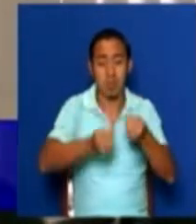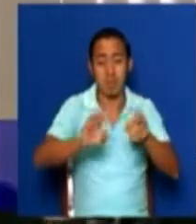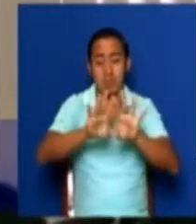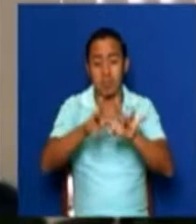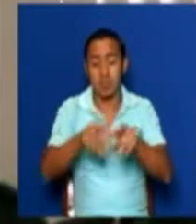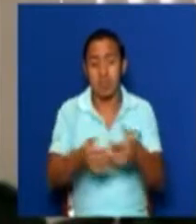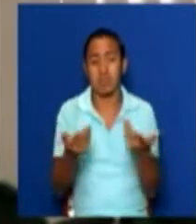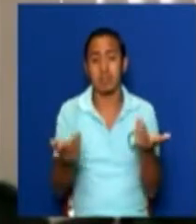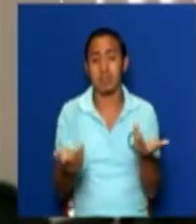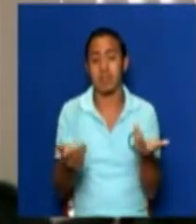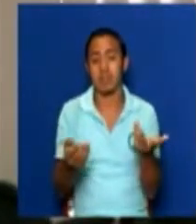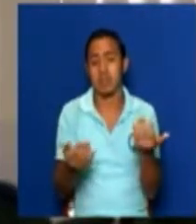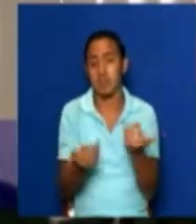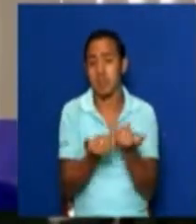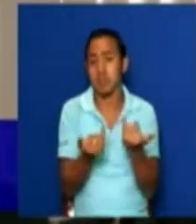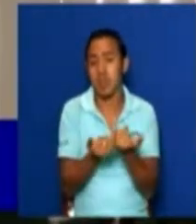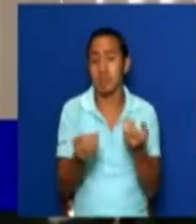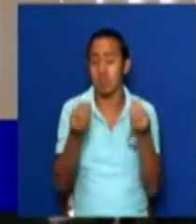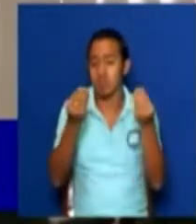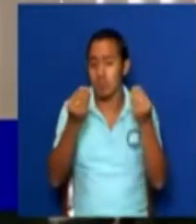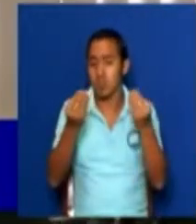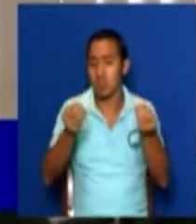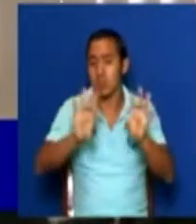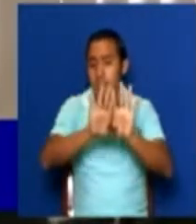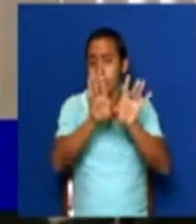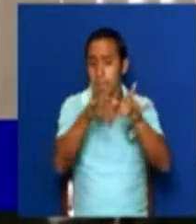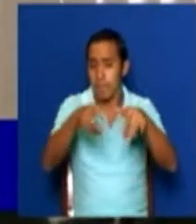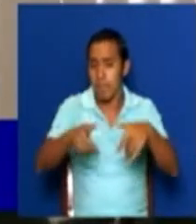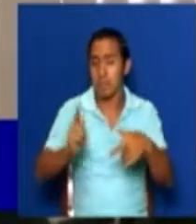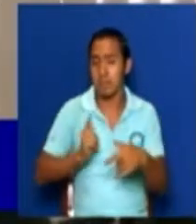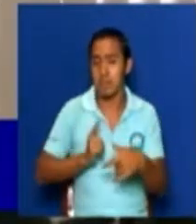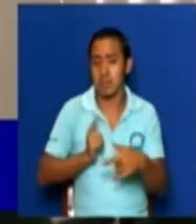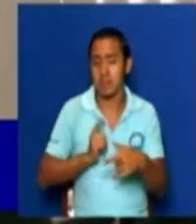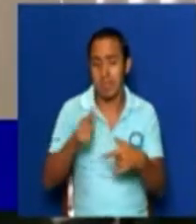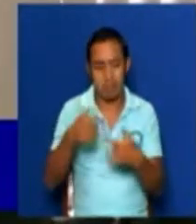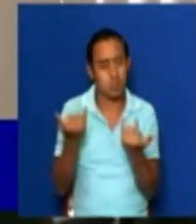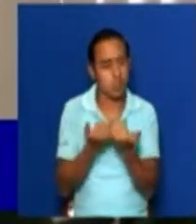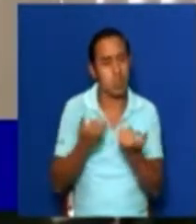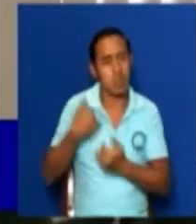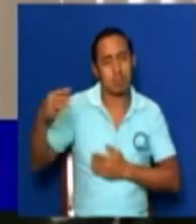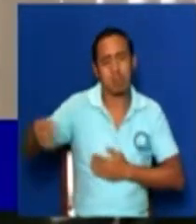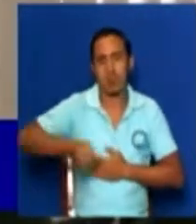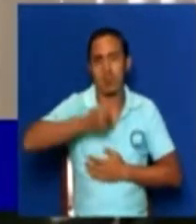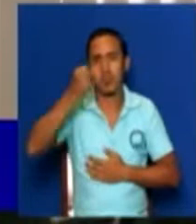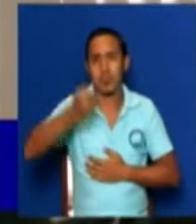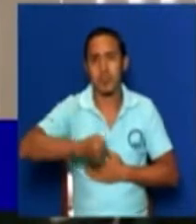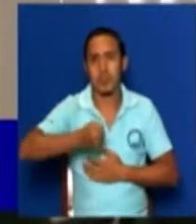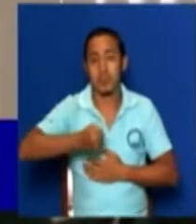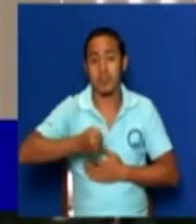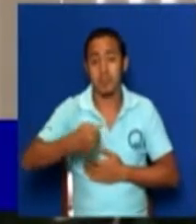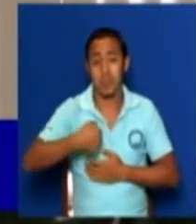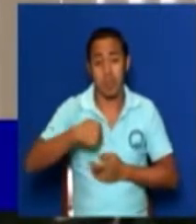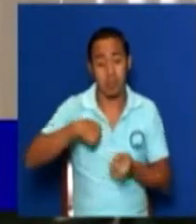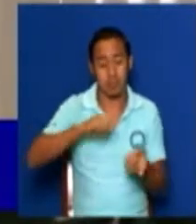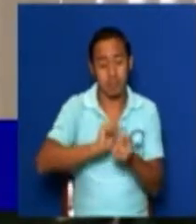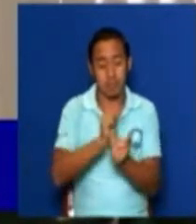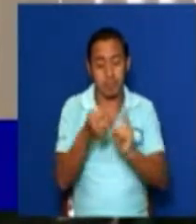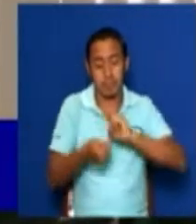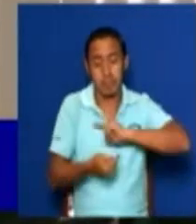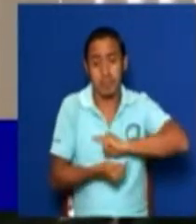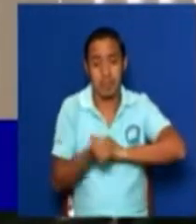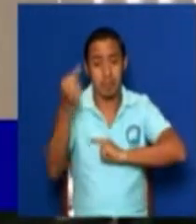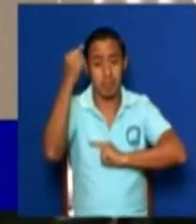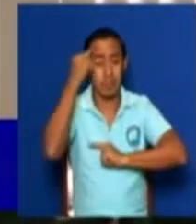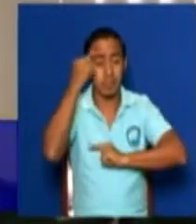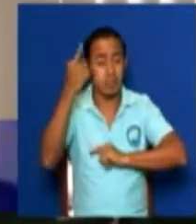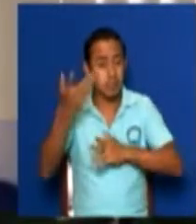porque debo decir también que muchas de nosotros también tenemos un cassette machista, si nosotros no cambiamos ese cassette y